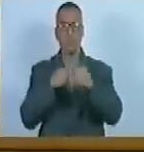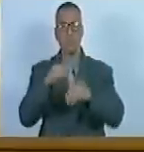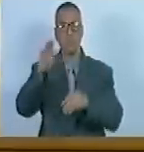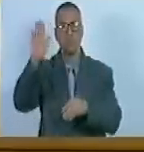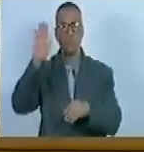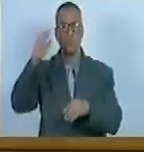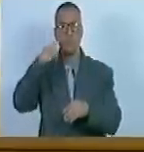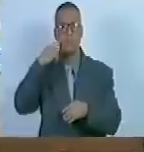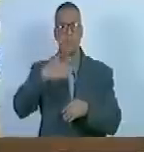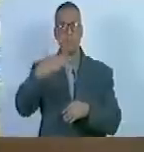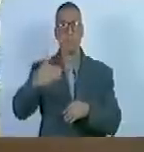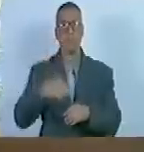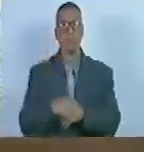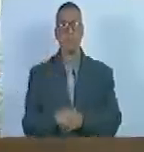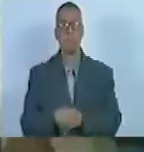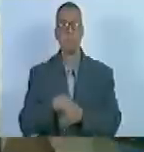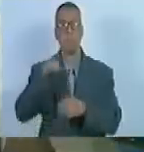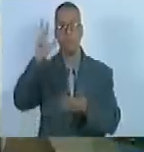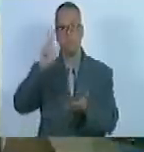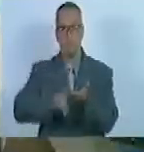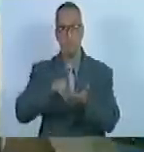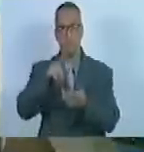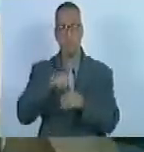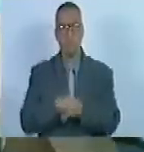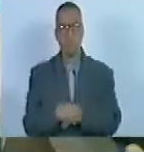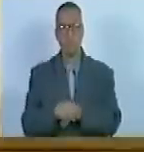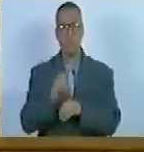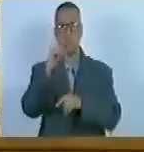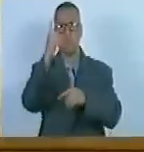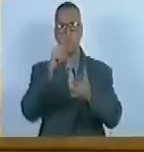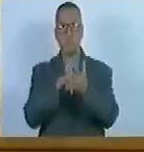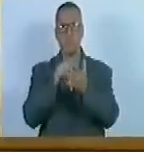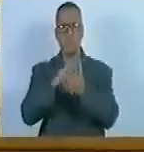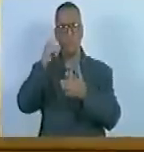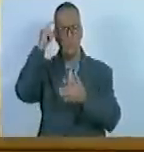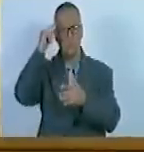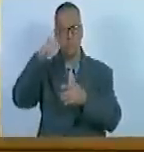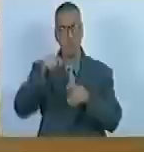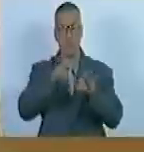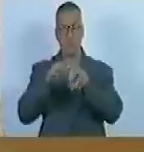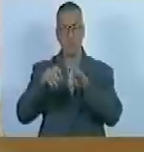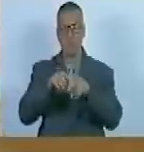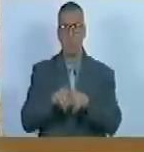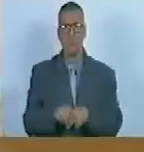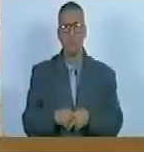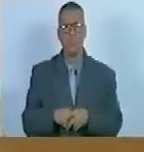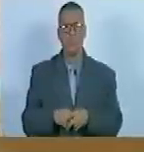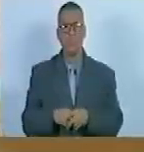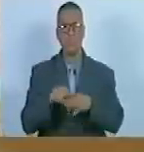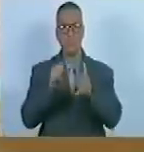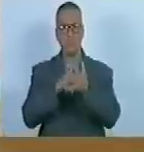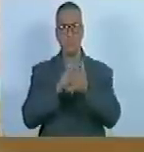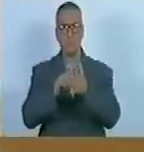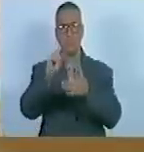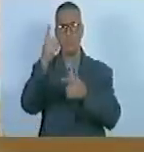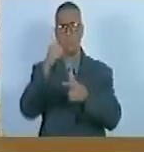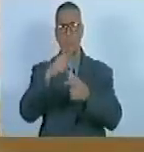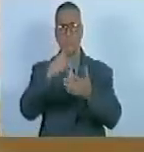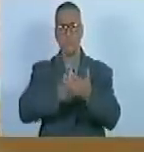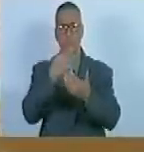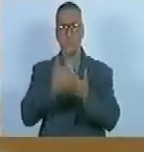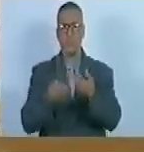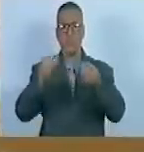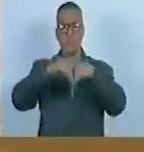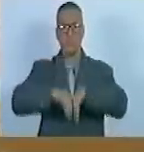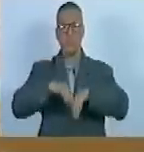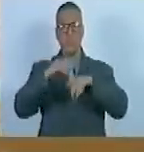de costumbre. Queda aprobado. Primer punto del orden del día, ciudadana secretaria. Punto número uno, proyecto de